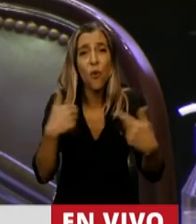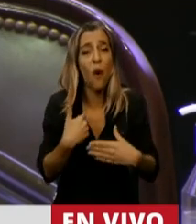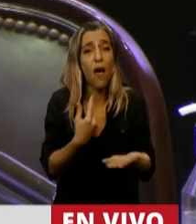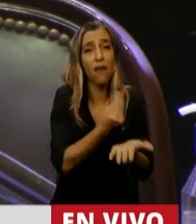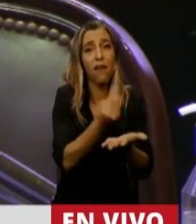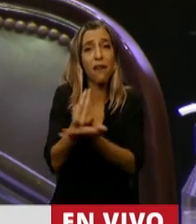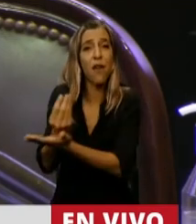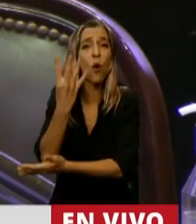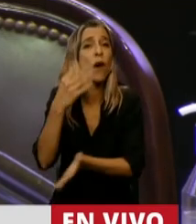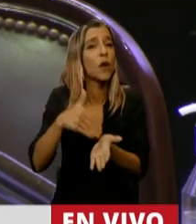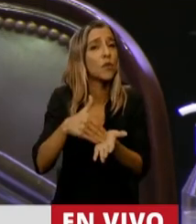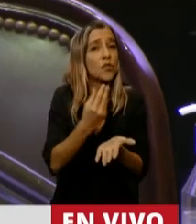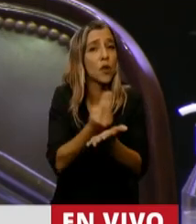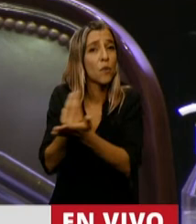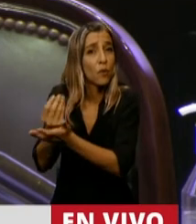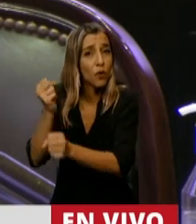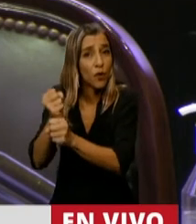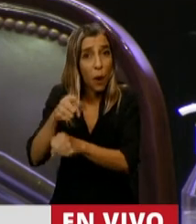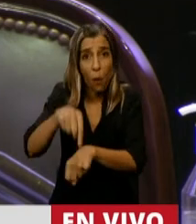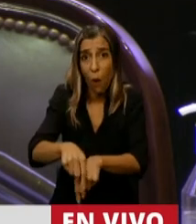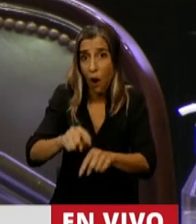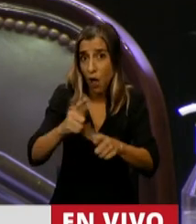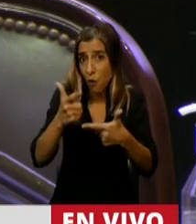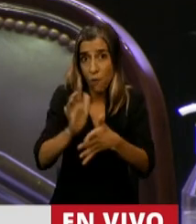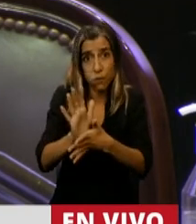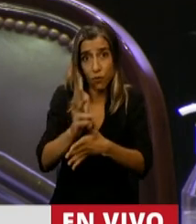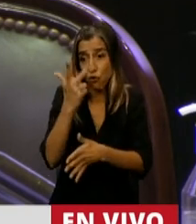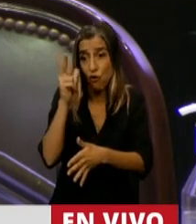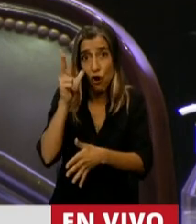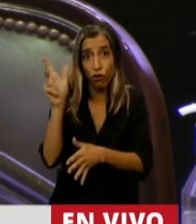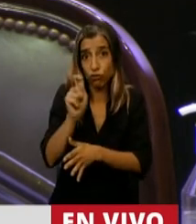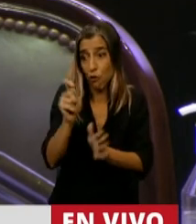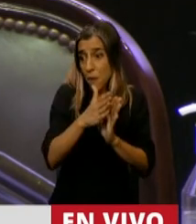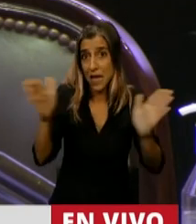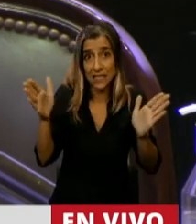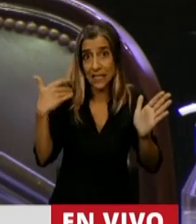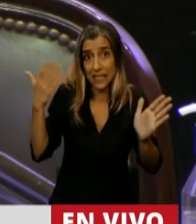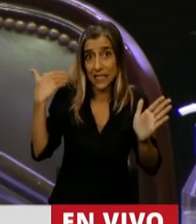trabajo que se han perdido durante estos 8 meses de